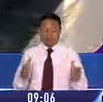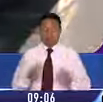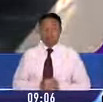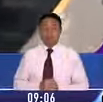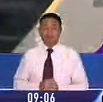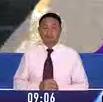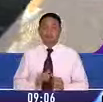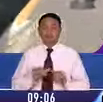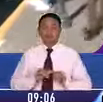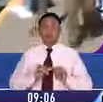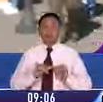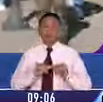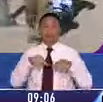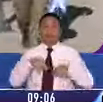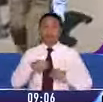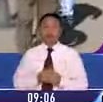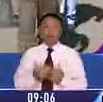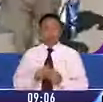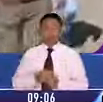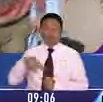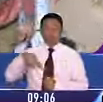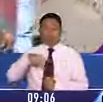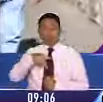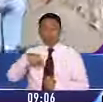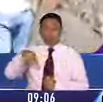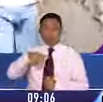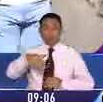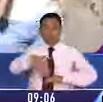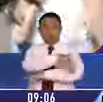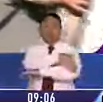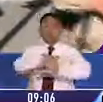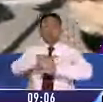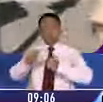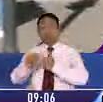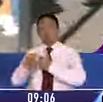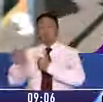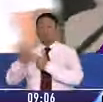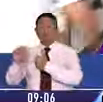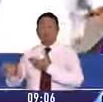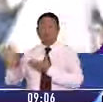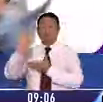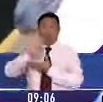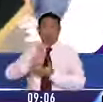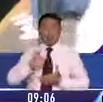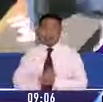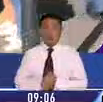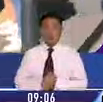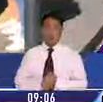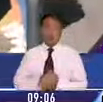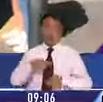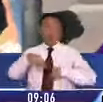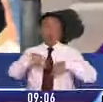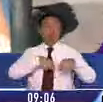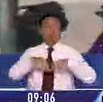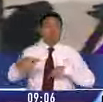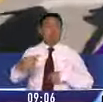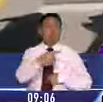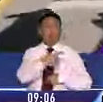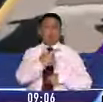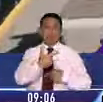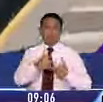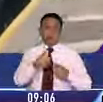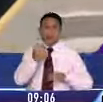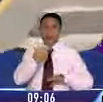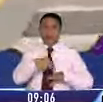4 años. Nosotros estamos caminando por una de las calles que colinda con la Asamblea. El tránsito está